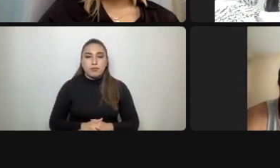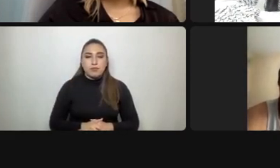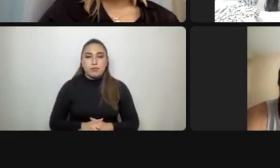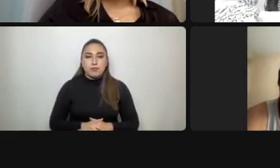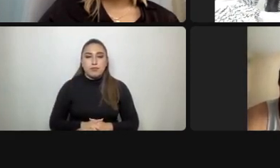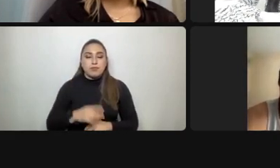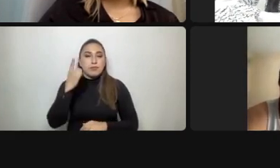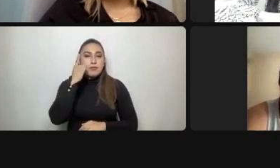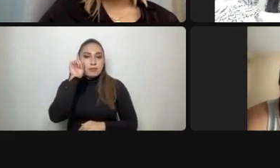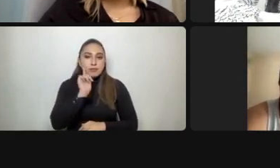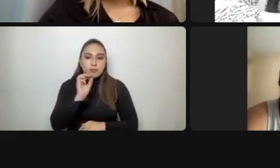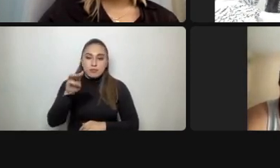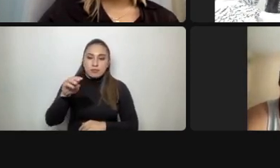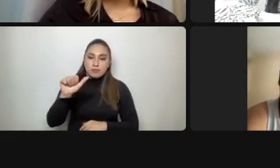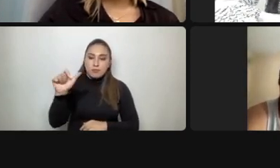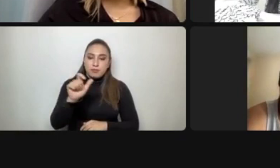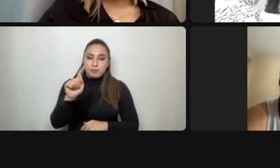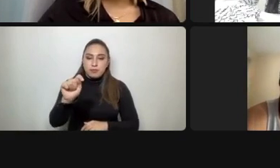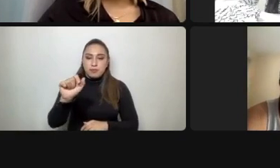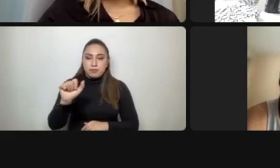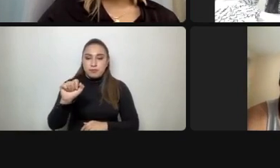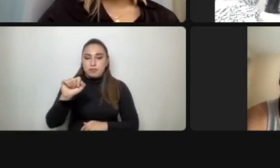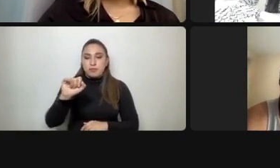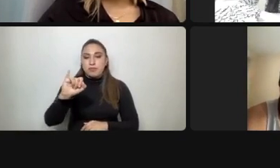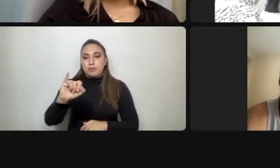Diputada Maxa Iraíz González Carrillo.